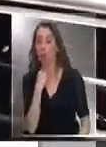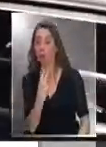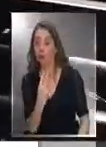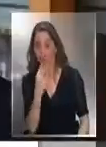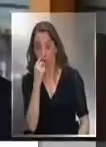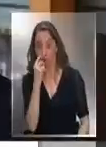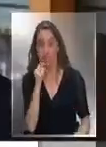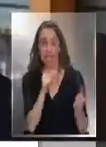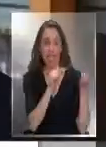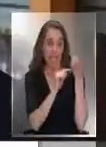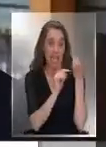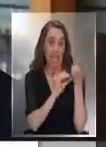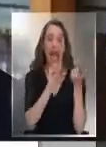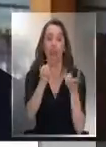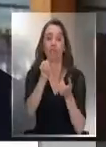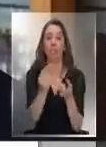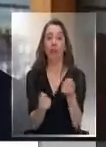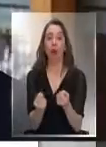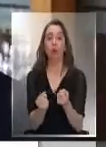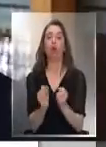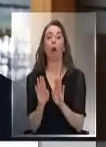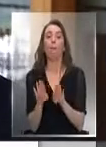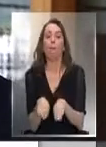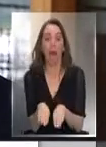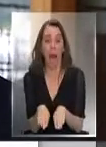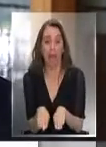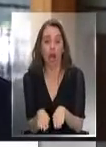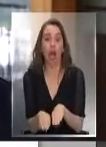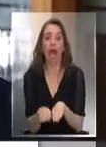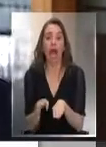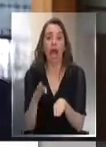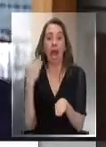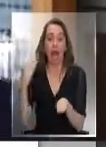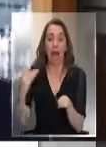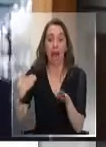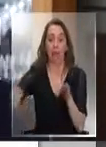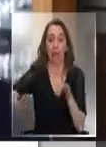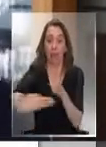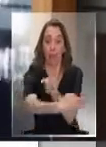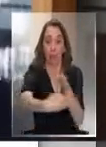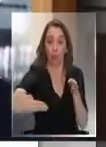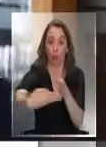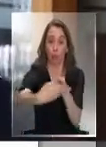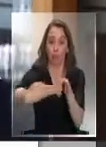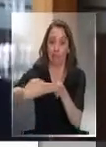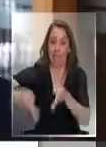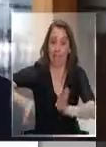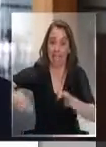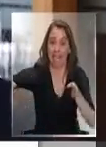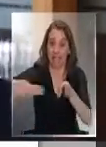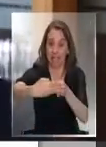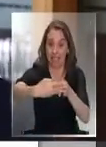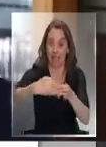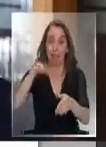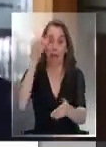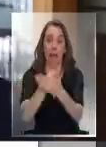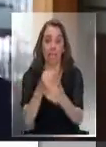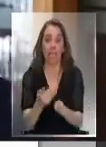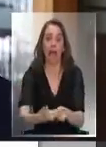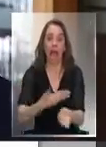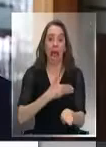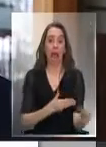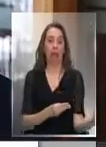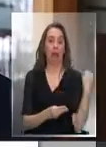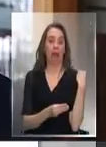solamente cuando están detenidos previo al cruce este de mayor accidentabilidad. Waze, y en eso coincidimos,